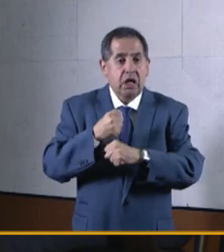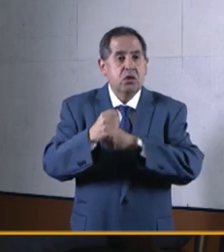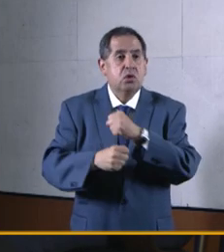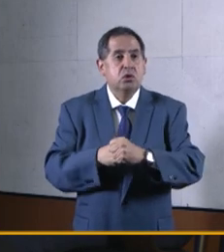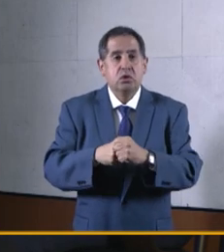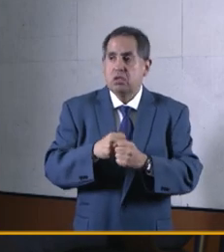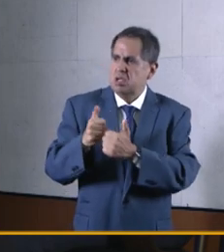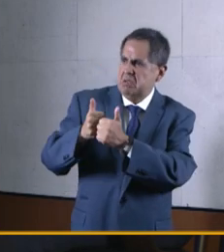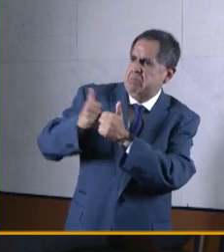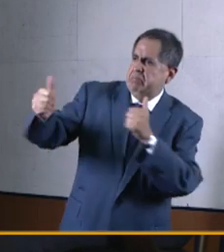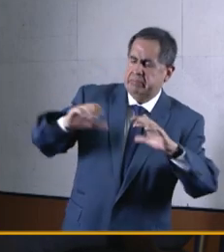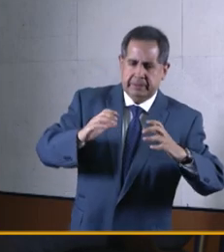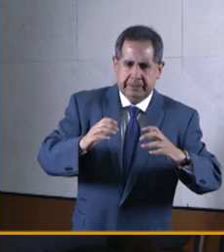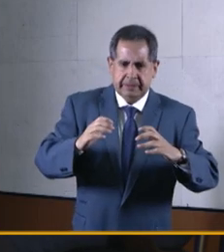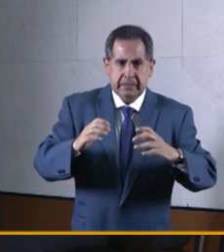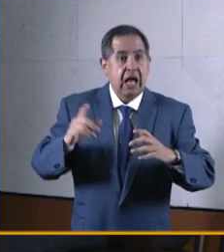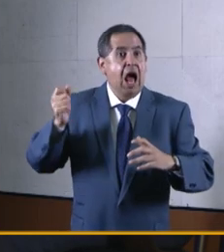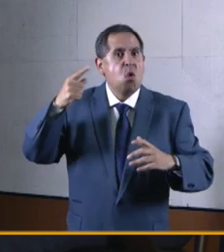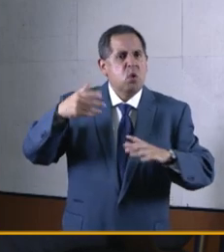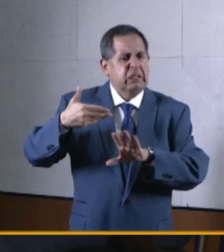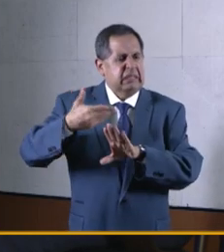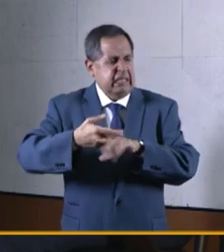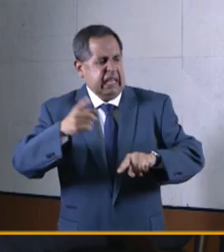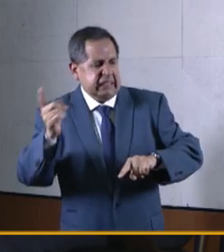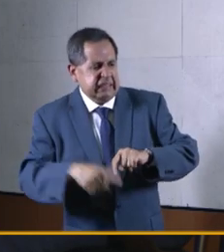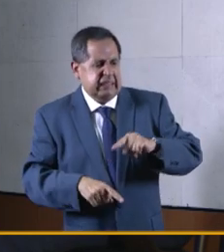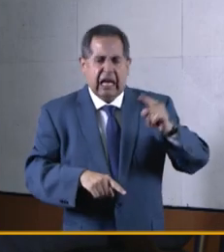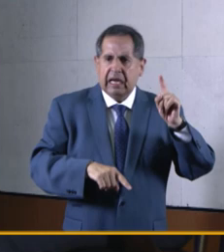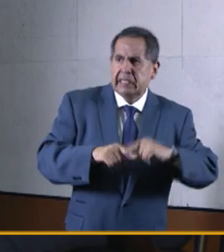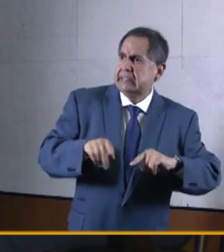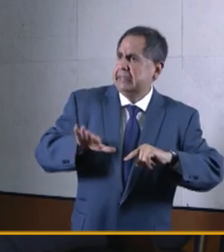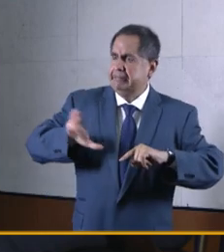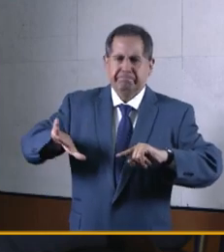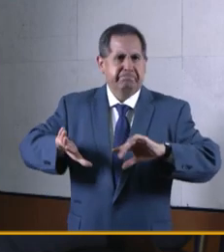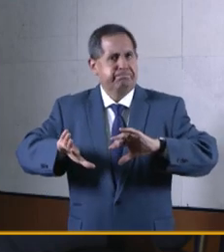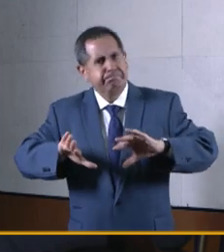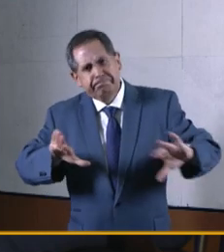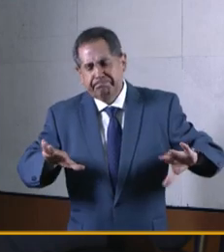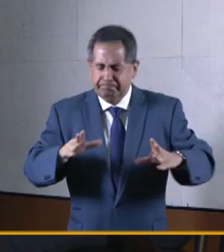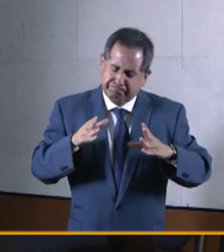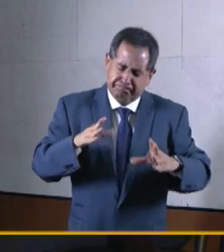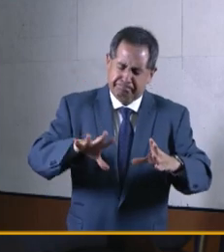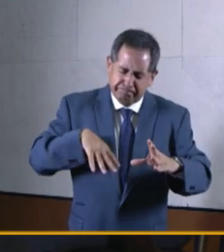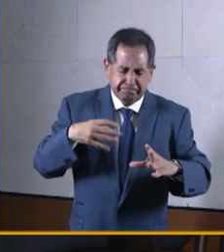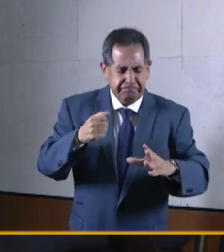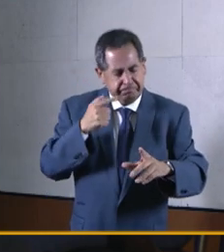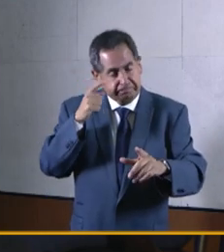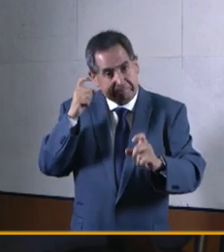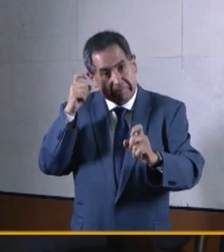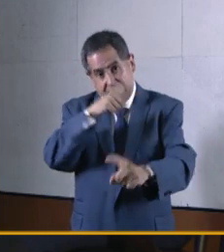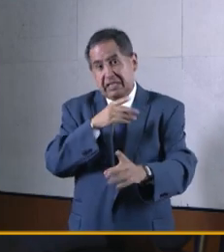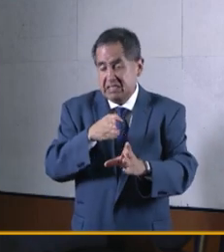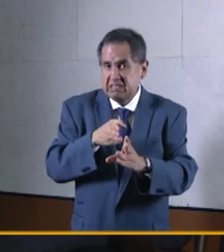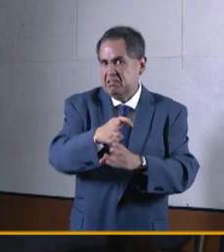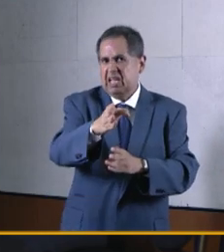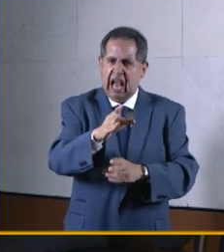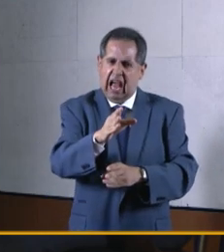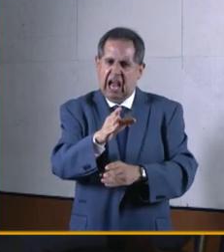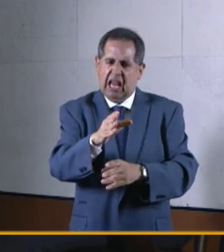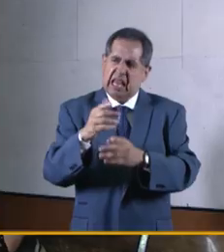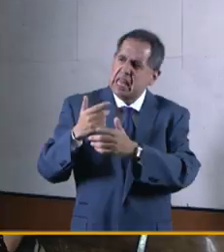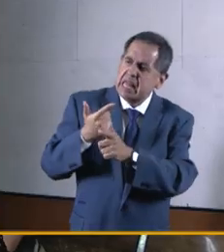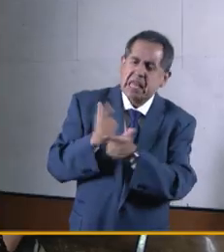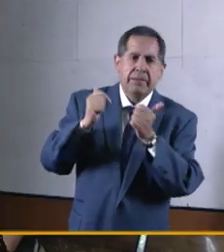al abrigo de ataques y asaltos de diversa naturaleza y por distintos medios sobre ella